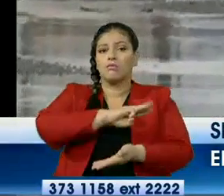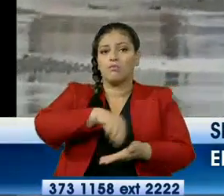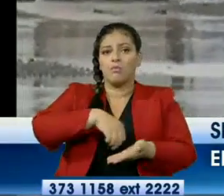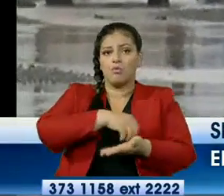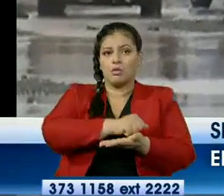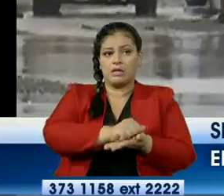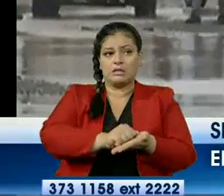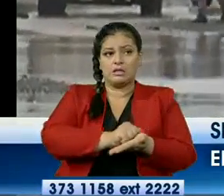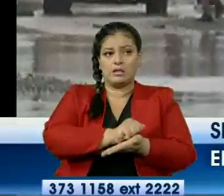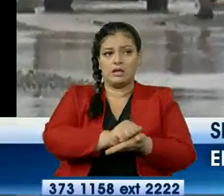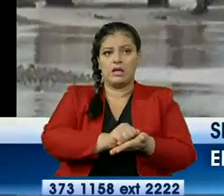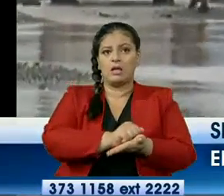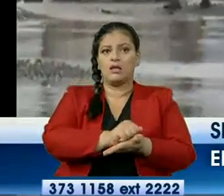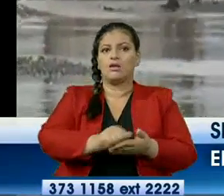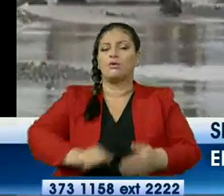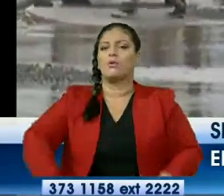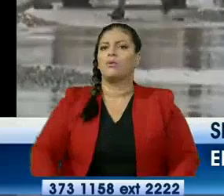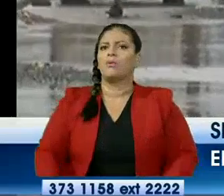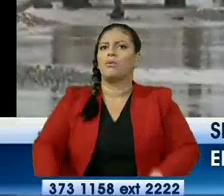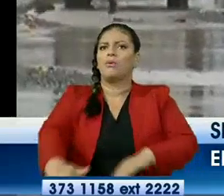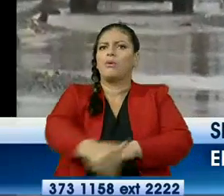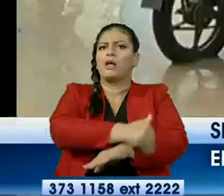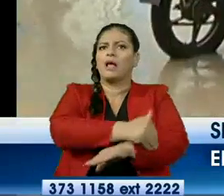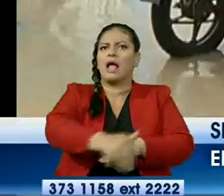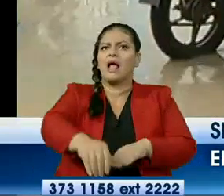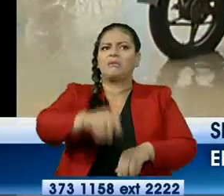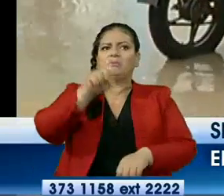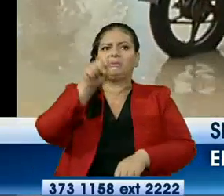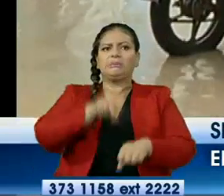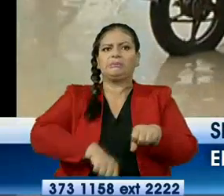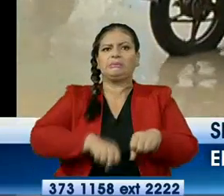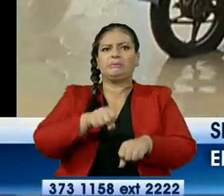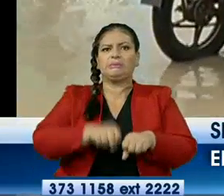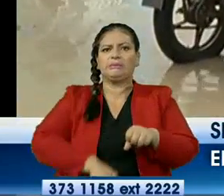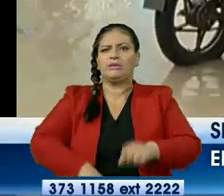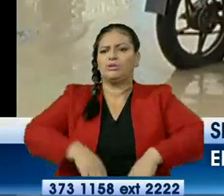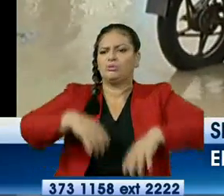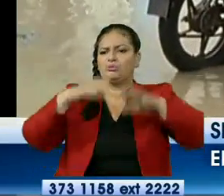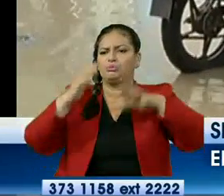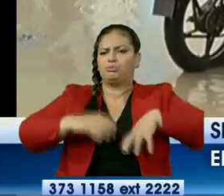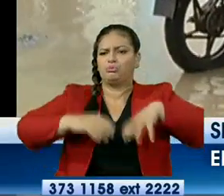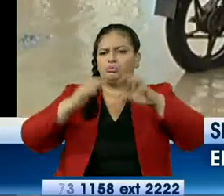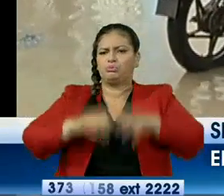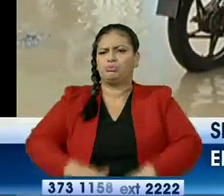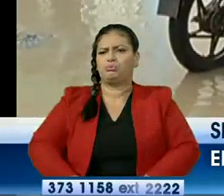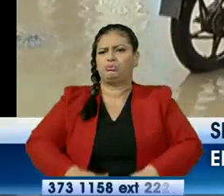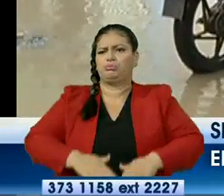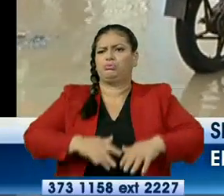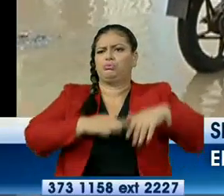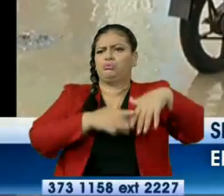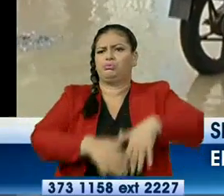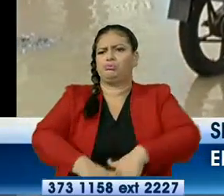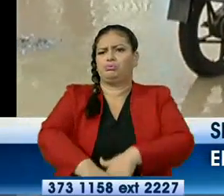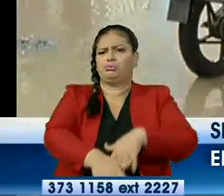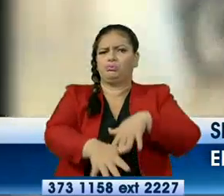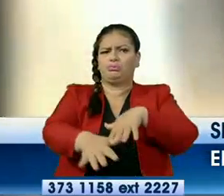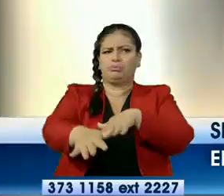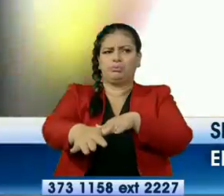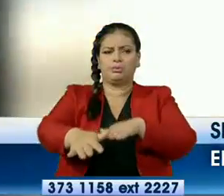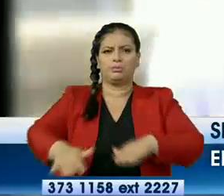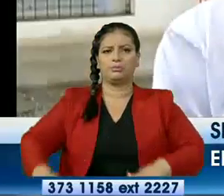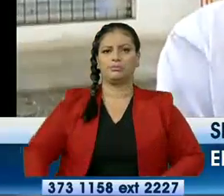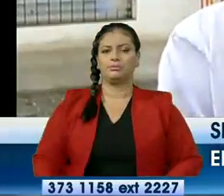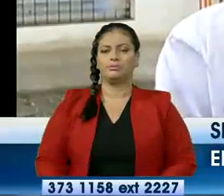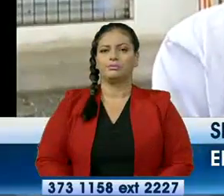creen que ya es momento de ejecutar obras que permitan superar estos incómodos momentos.